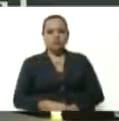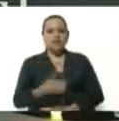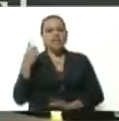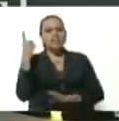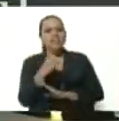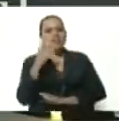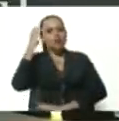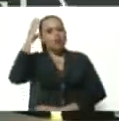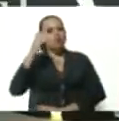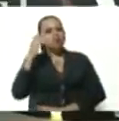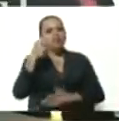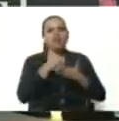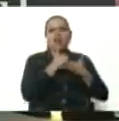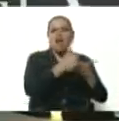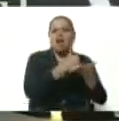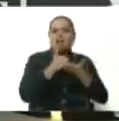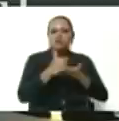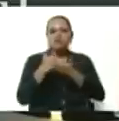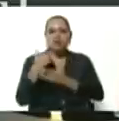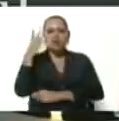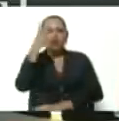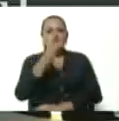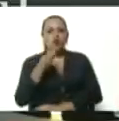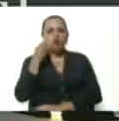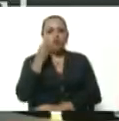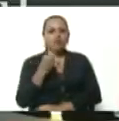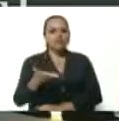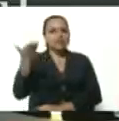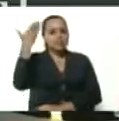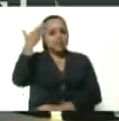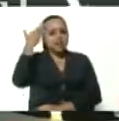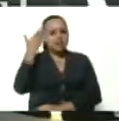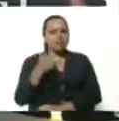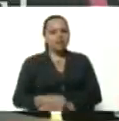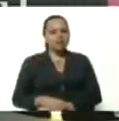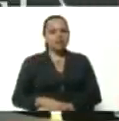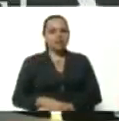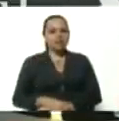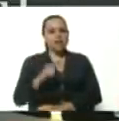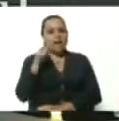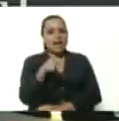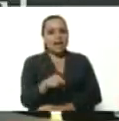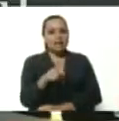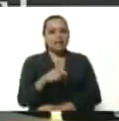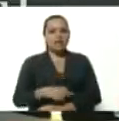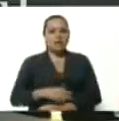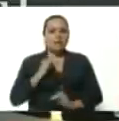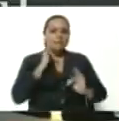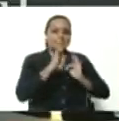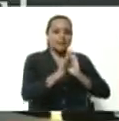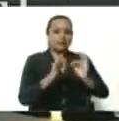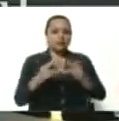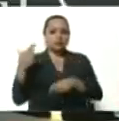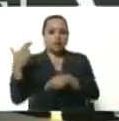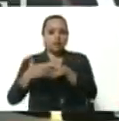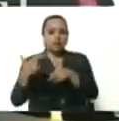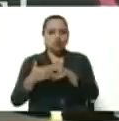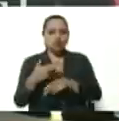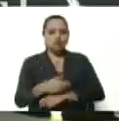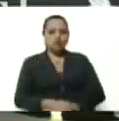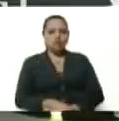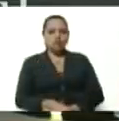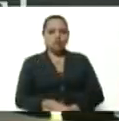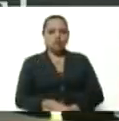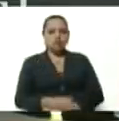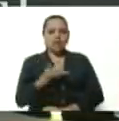conciencia y de colaboración para los jóvenes que sepan que este es un virus muy peligroso, que como usted dice,